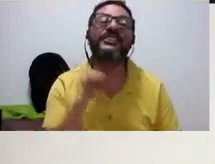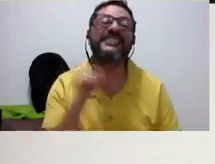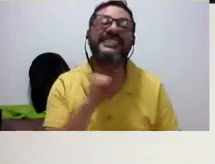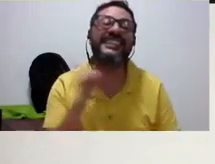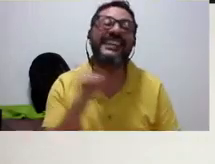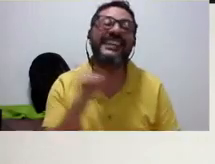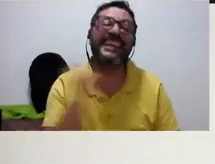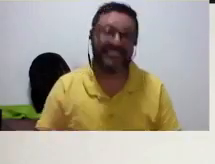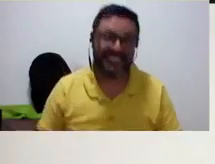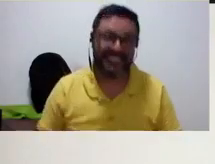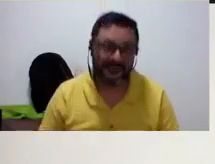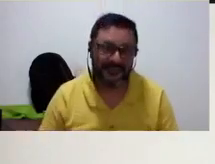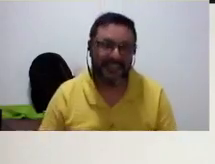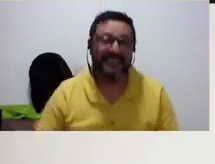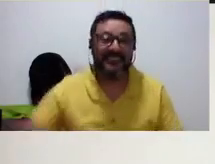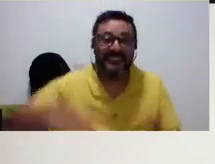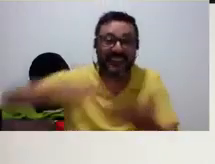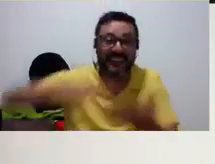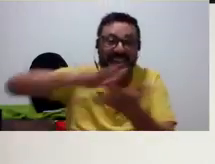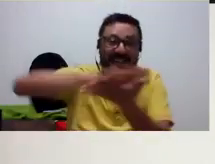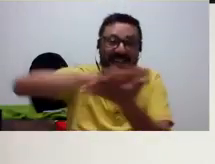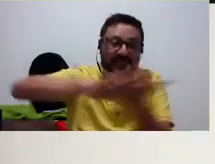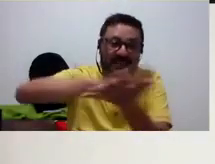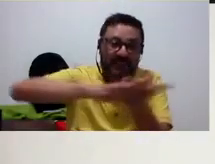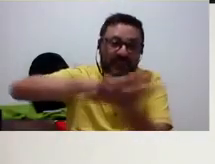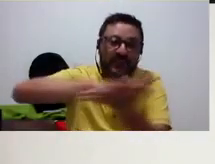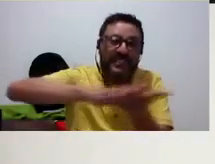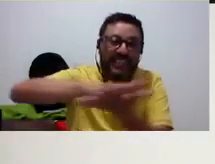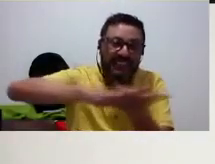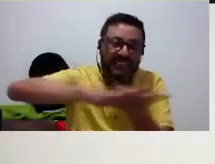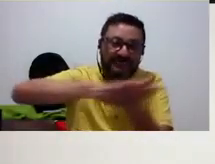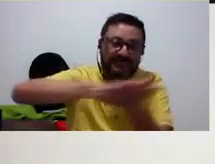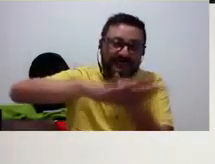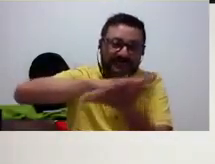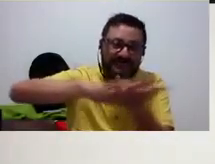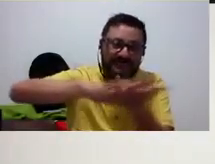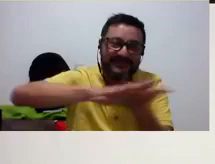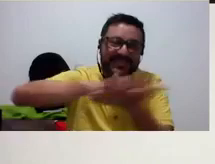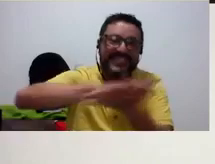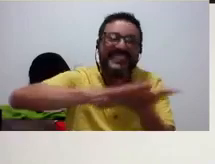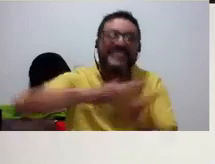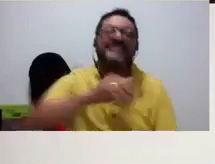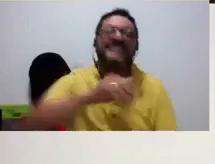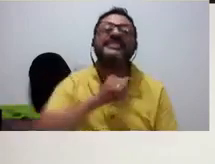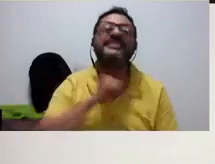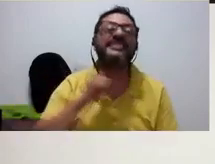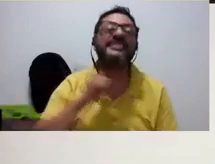Exacto, entonces es esa. Entonces, repita conmigo, esto es seña.